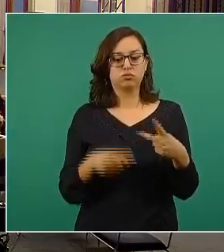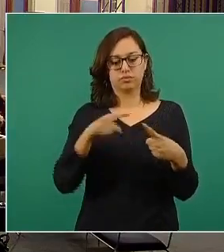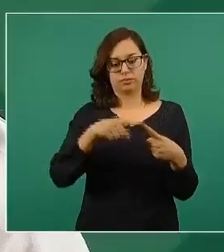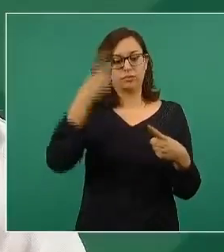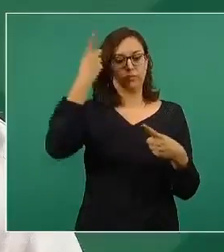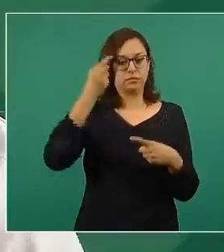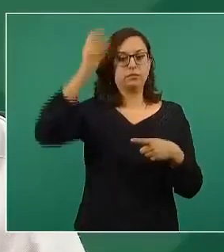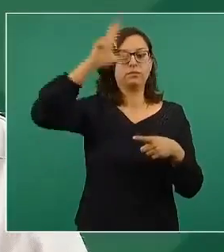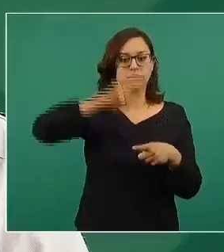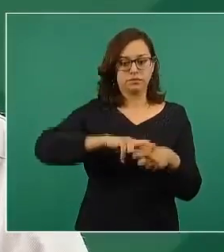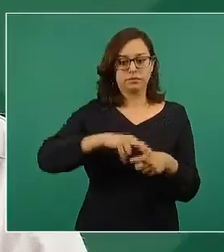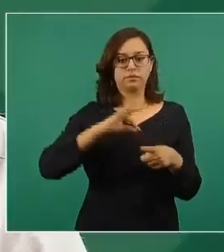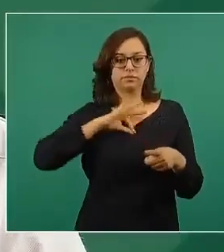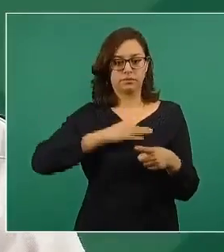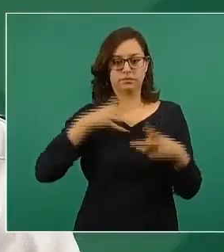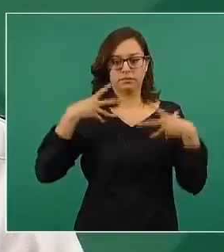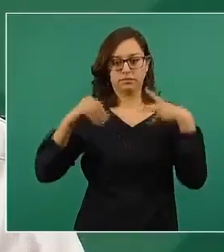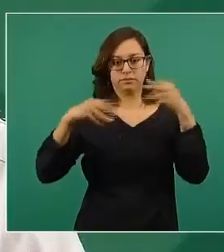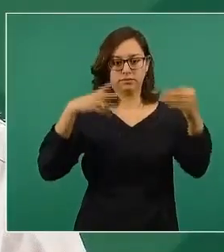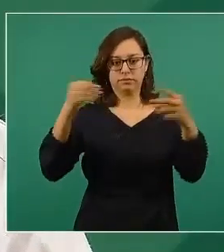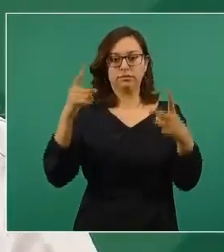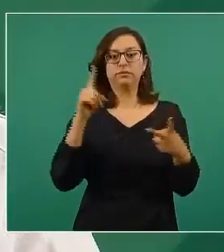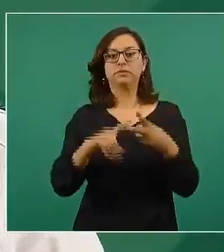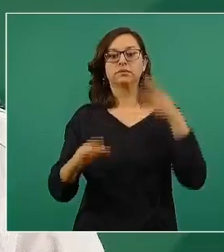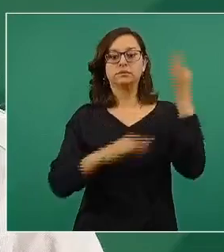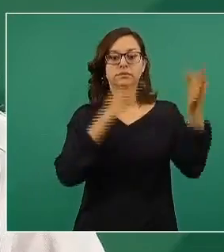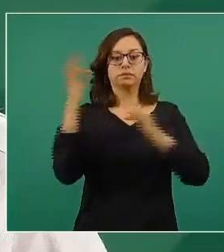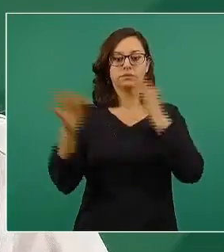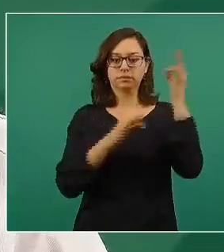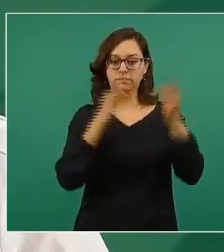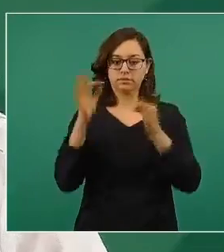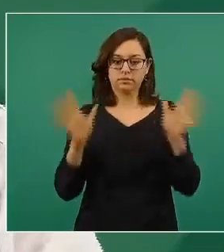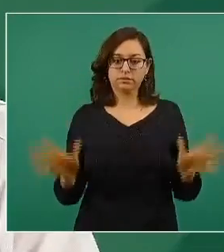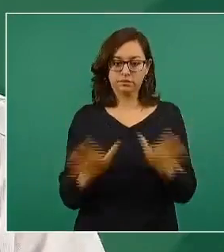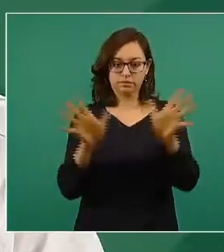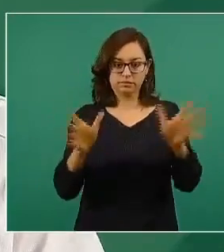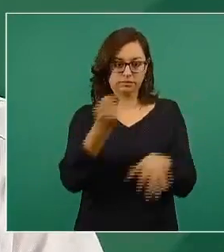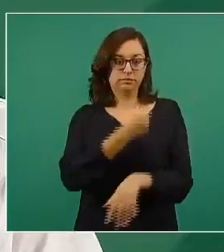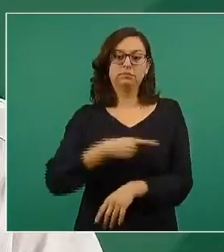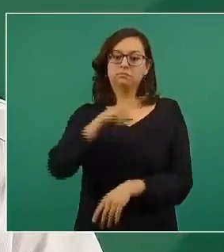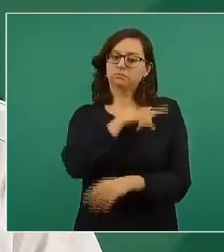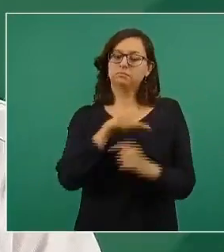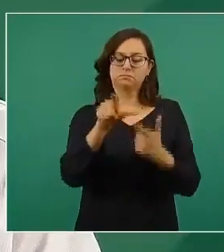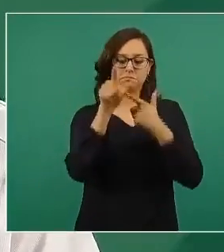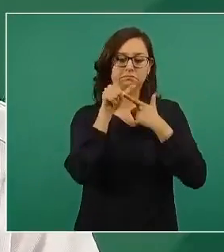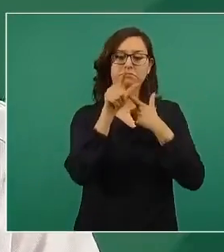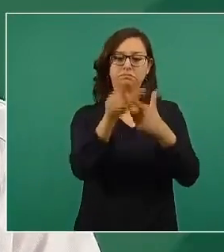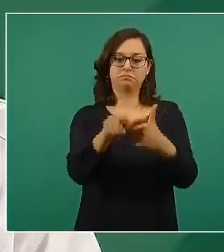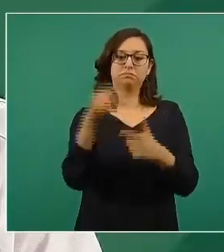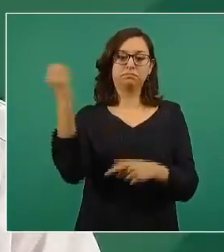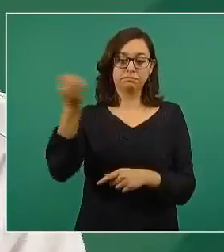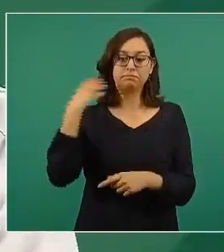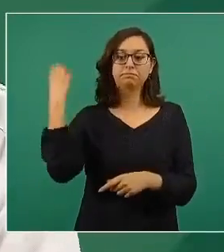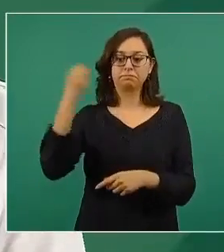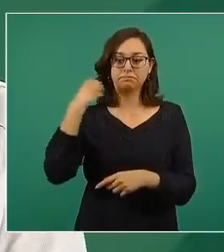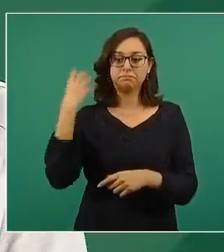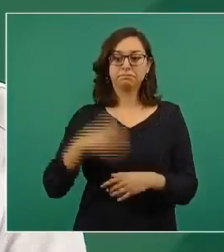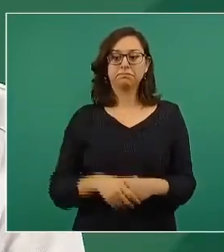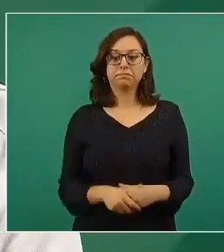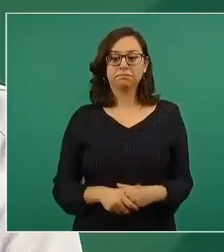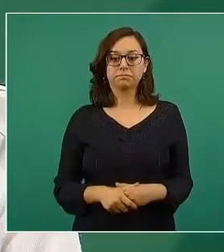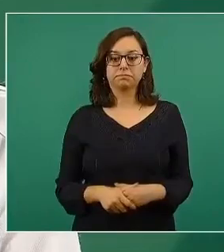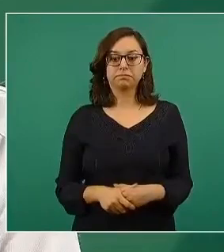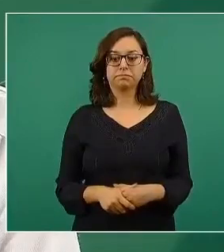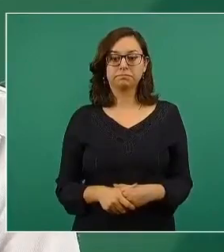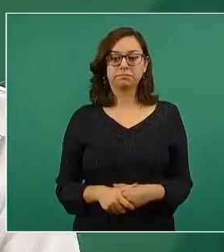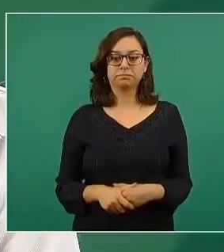de epidemiología y director general de promoción de la salud, se harán cargo del resto de la conferencia. Y es muy